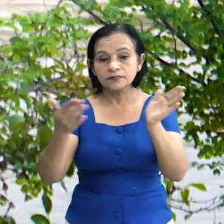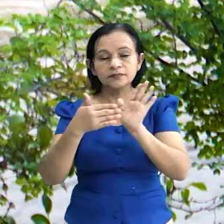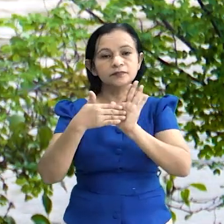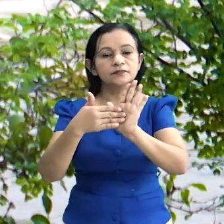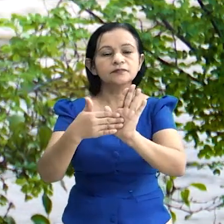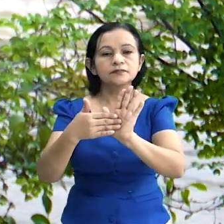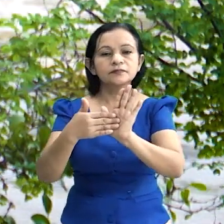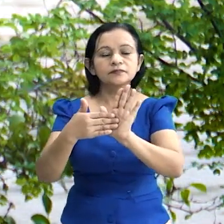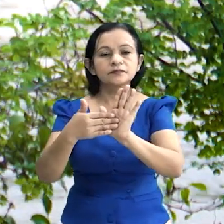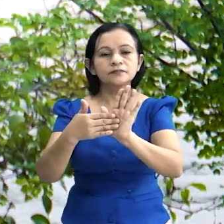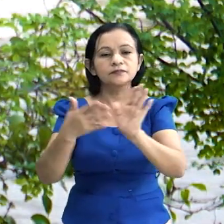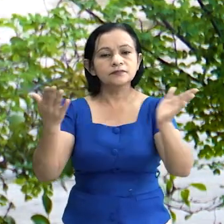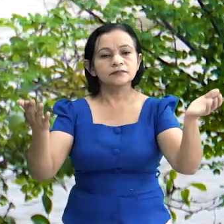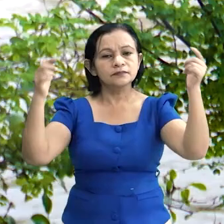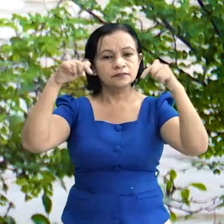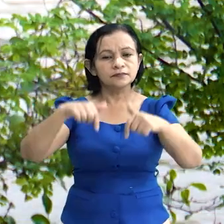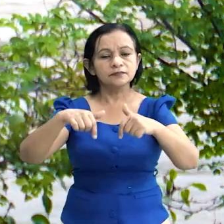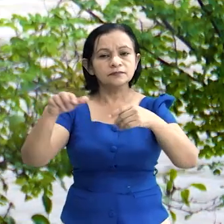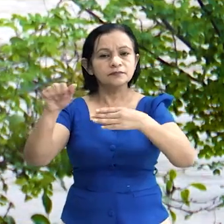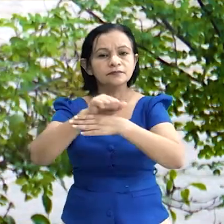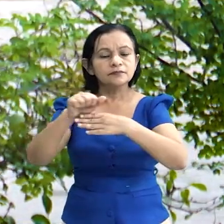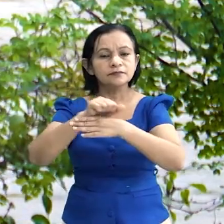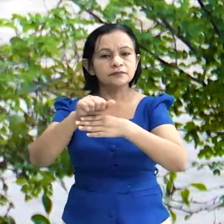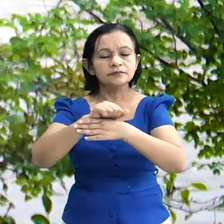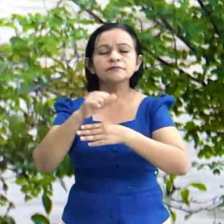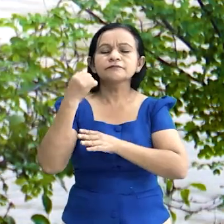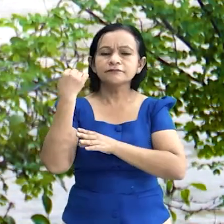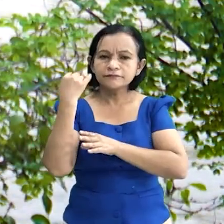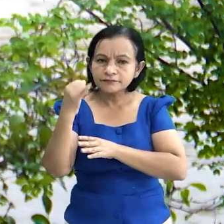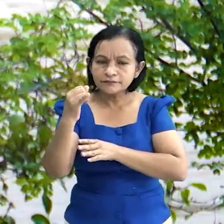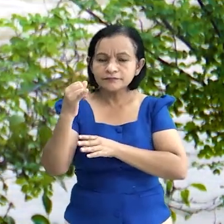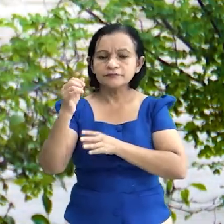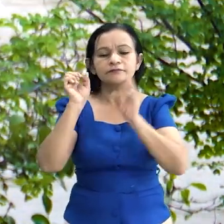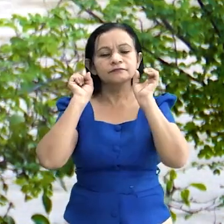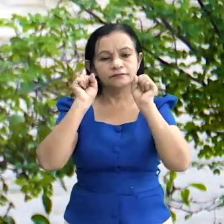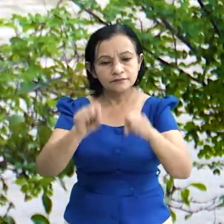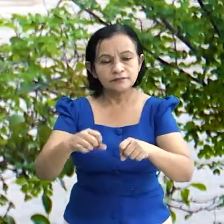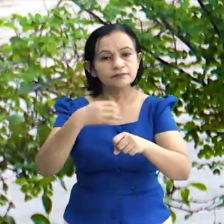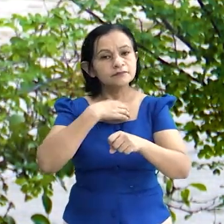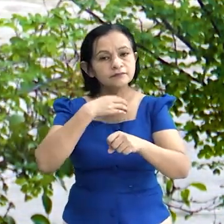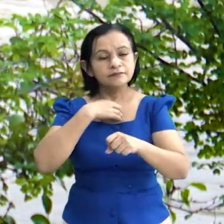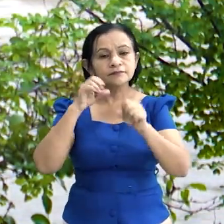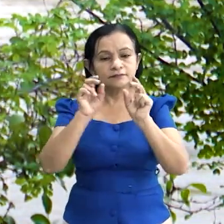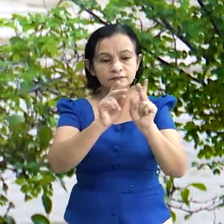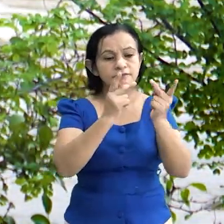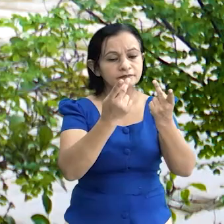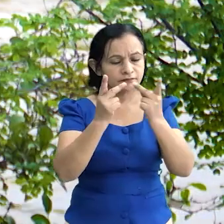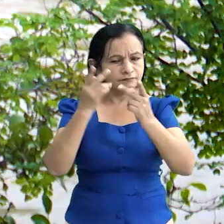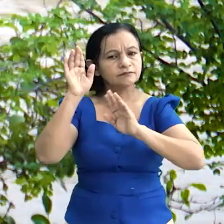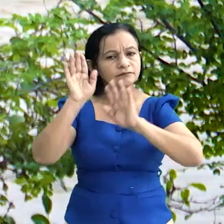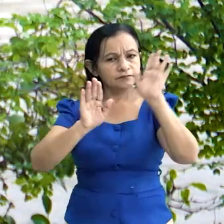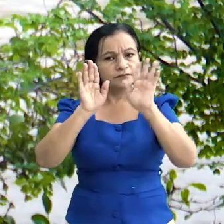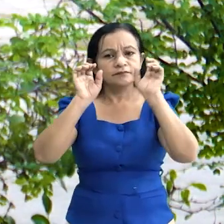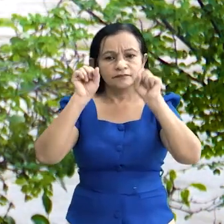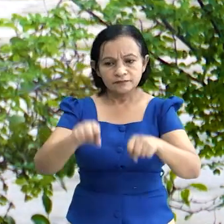demostramos ahora este día que hicimos el simulacro, que sí, pues, hay disposición de la población.